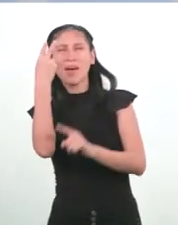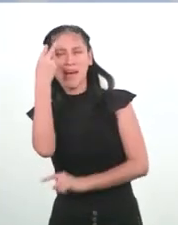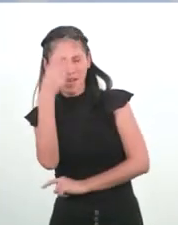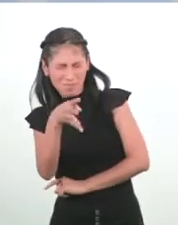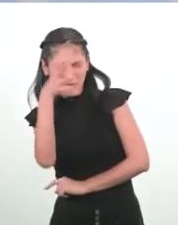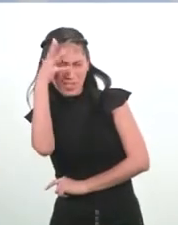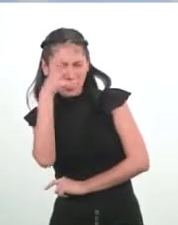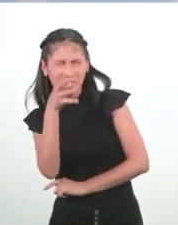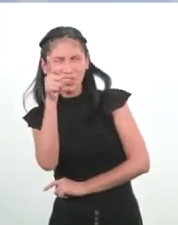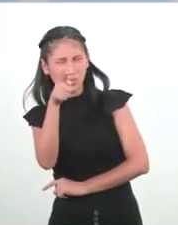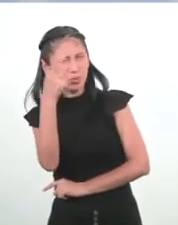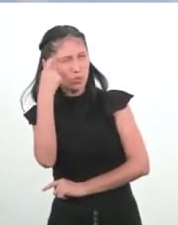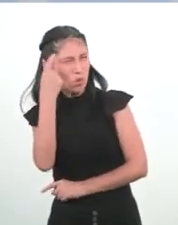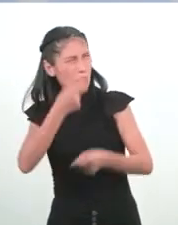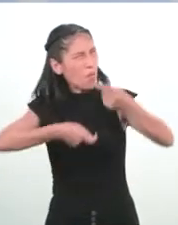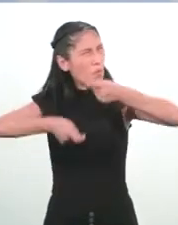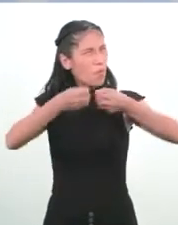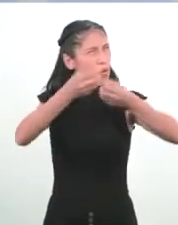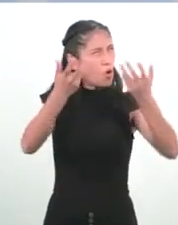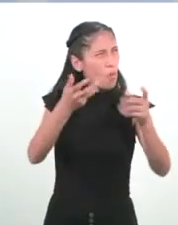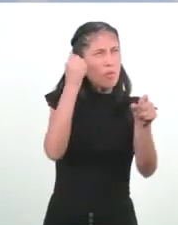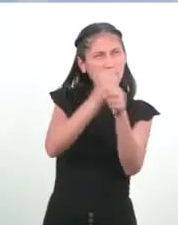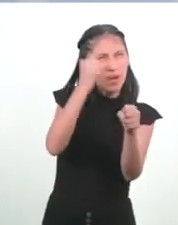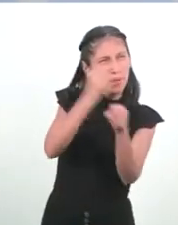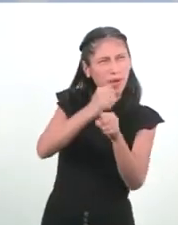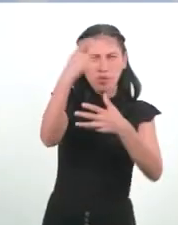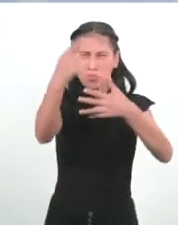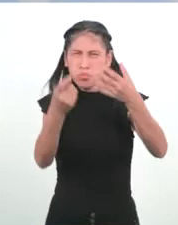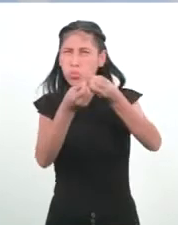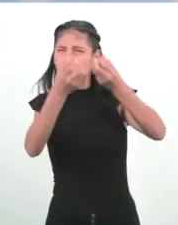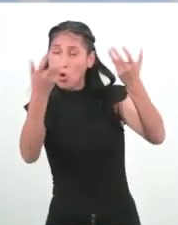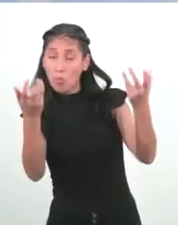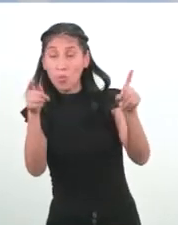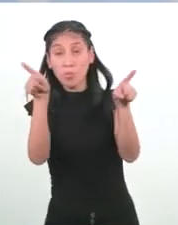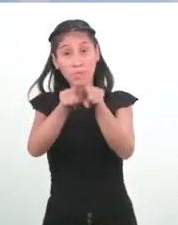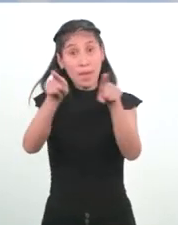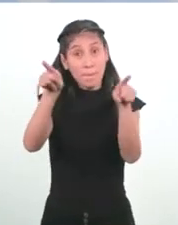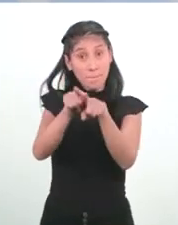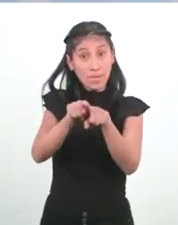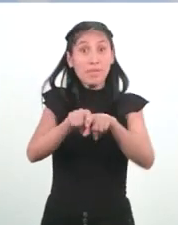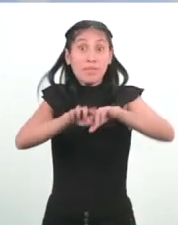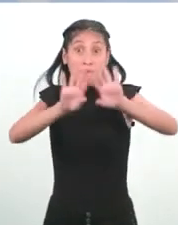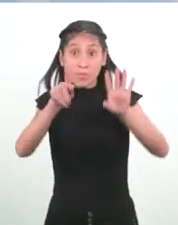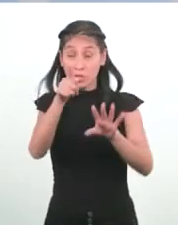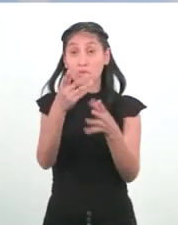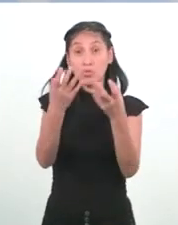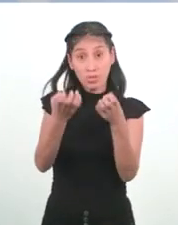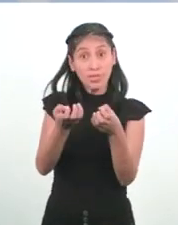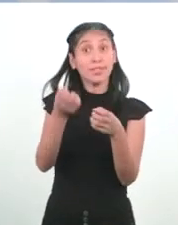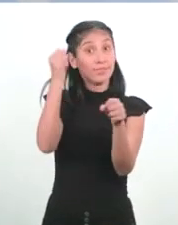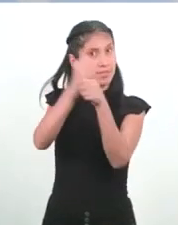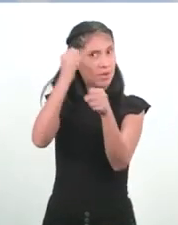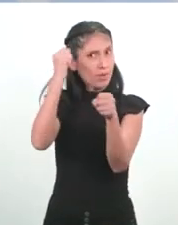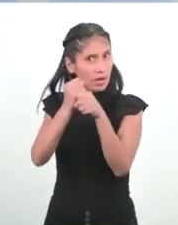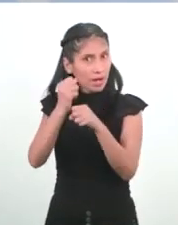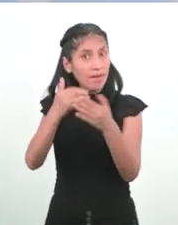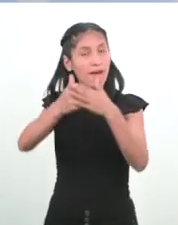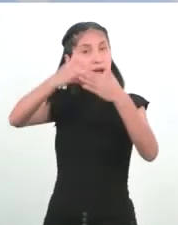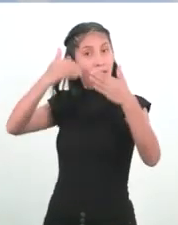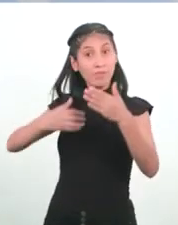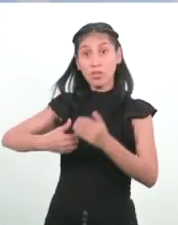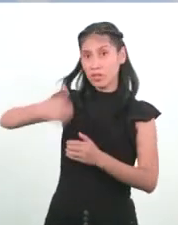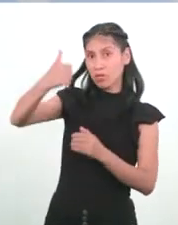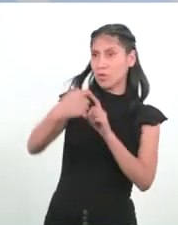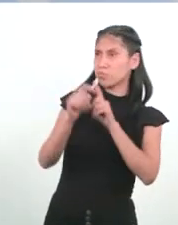en un emprendimiento. ¿Y cómo deberíamos estar preparadas y preparados para una entrevista? ¡Perfecto! Te presento el campo de entrenamiento para